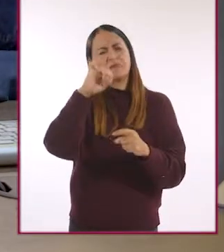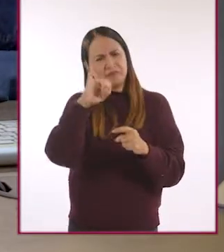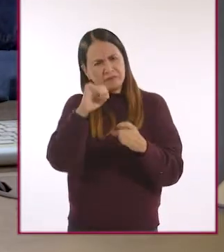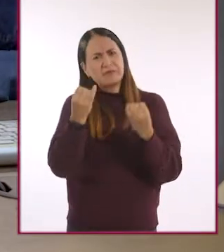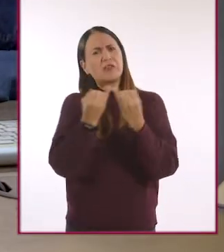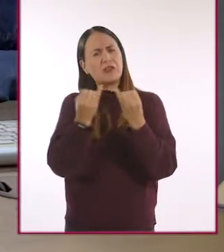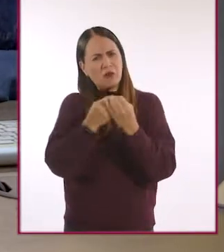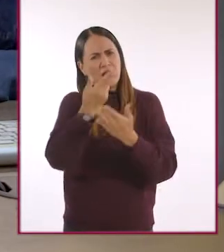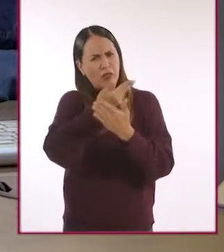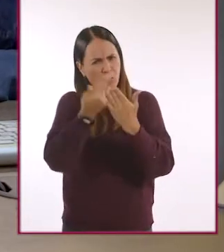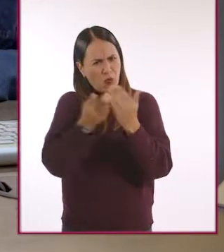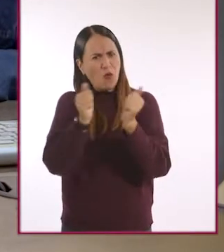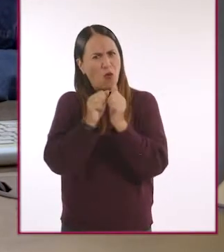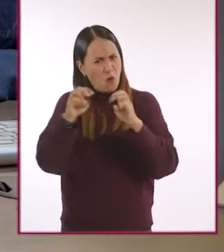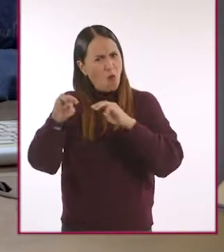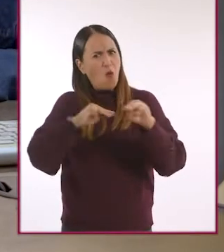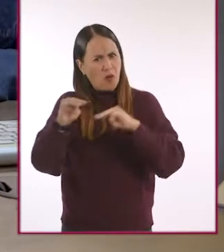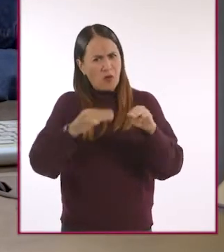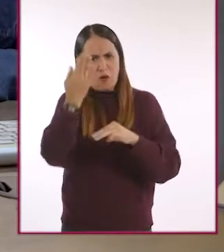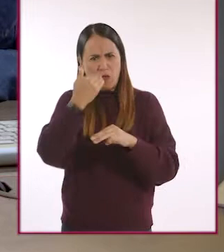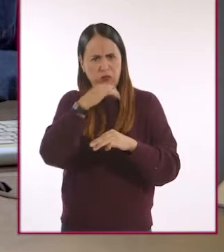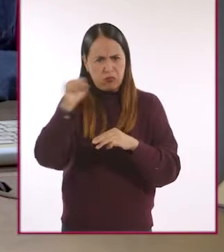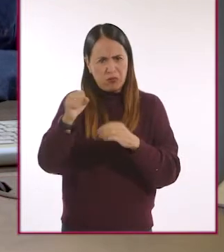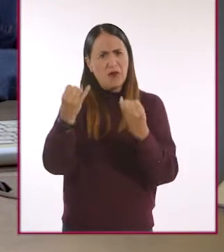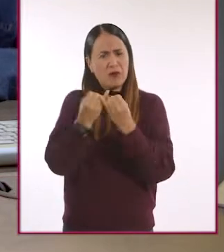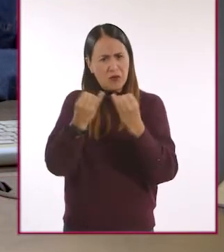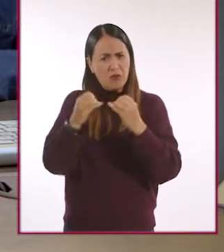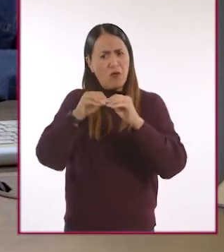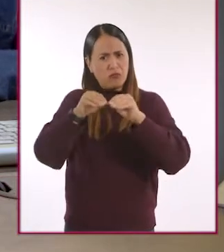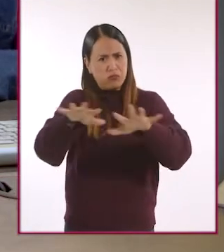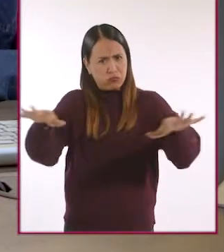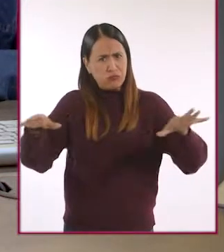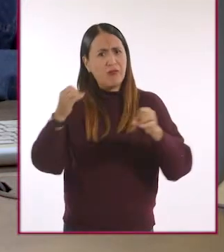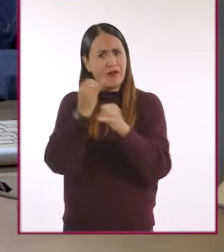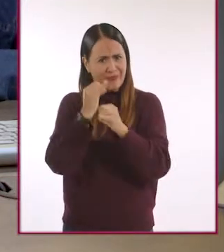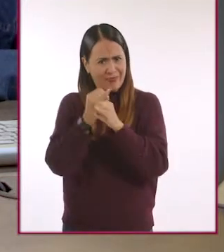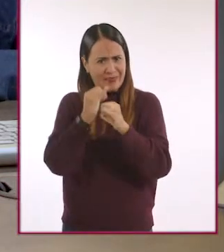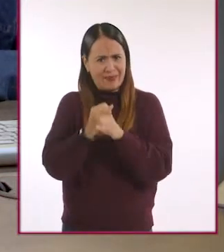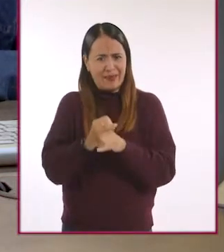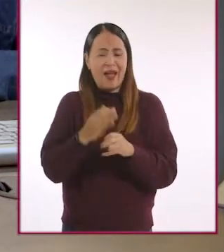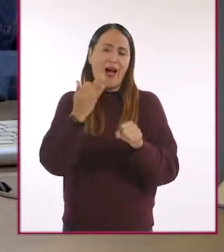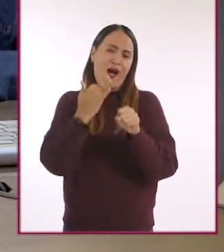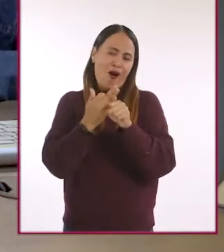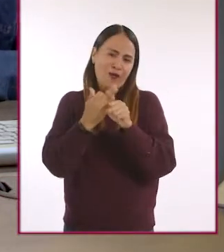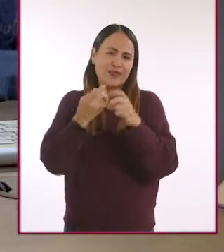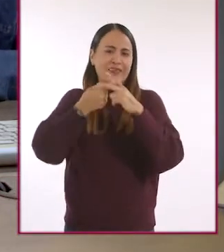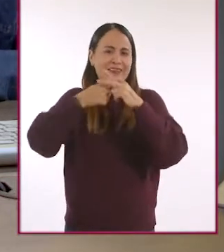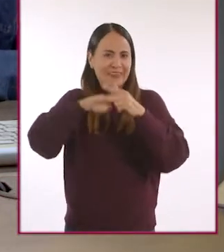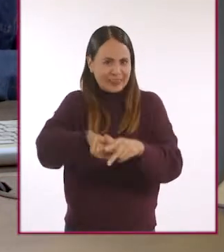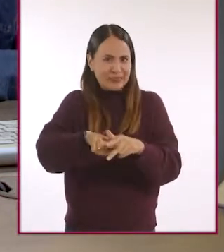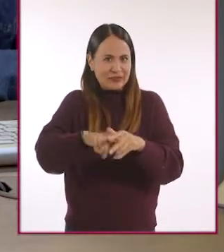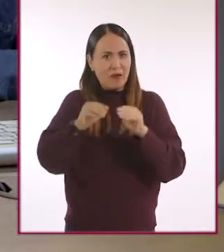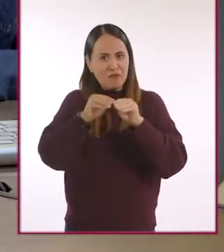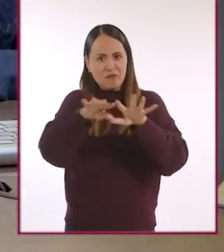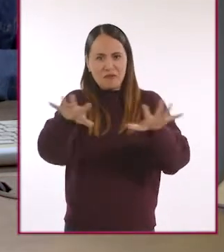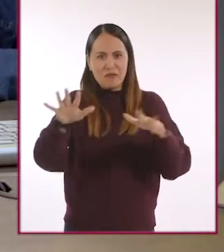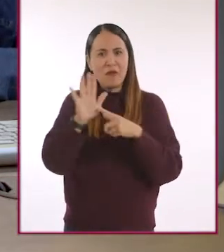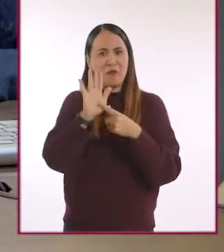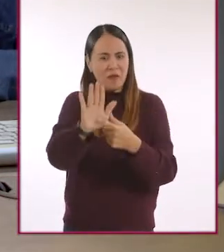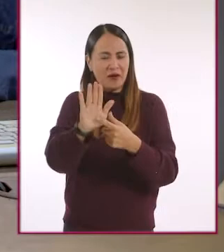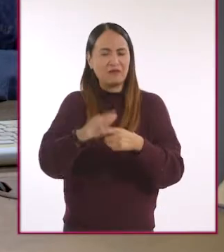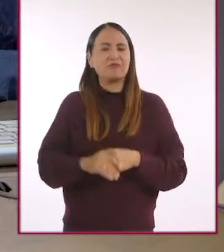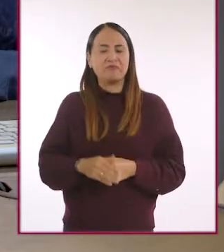También tenemos talento creador que ha logrado posicionarse en el mundo digital. Pues, ¿qué te parece si abrimos nuestro programa de hoy con un buen bocado de animación